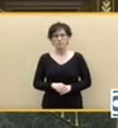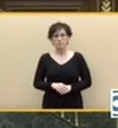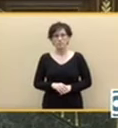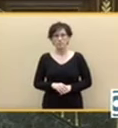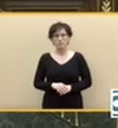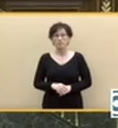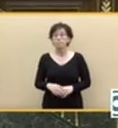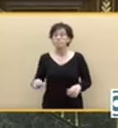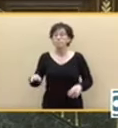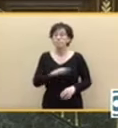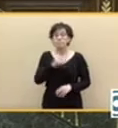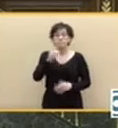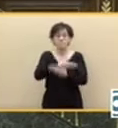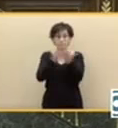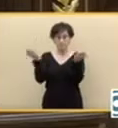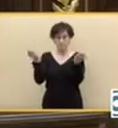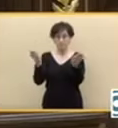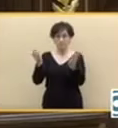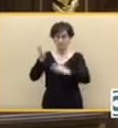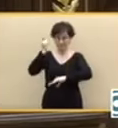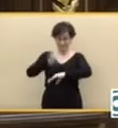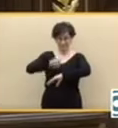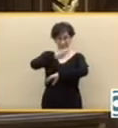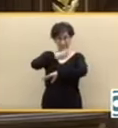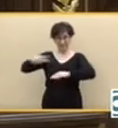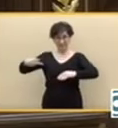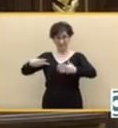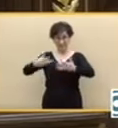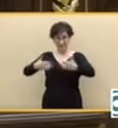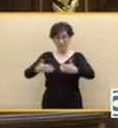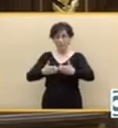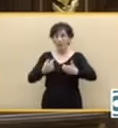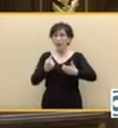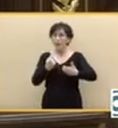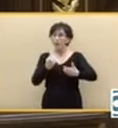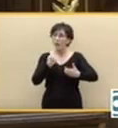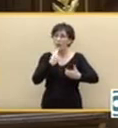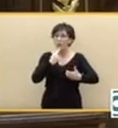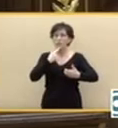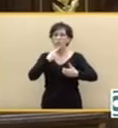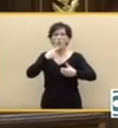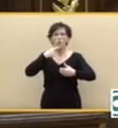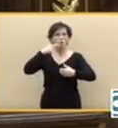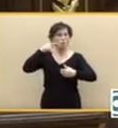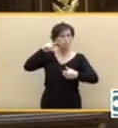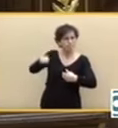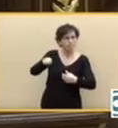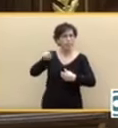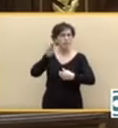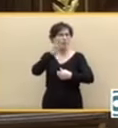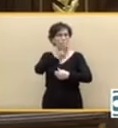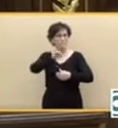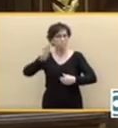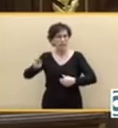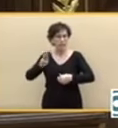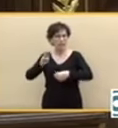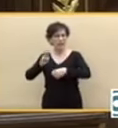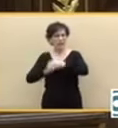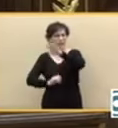Señorías, la sentencia no dice ni achaca al Partido Popular ser y crear un sistema de